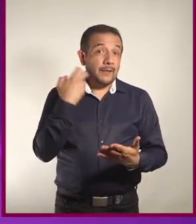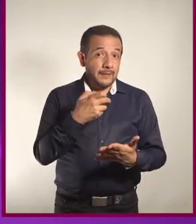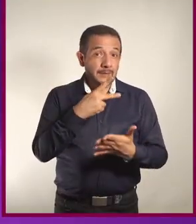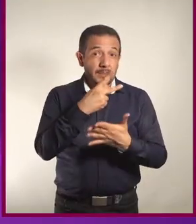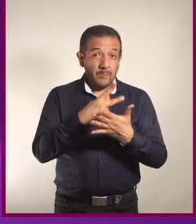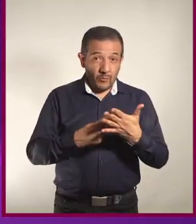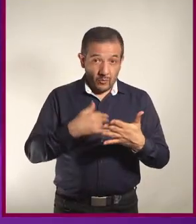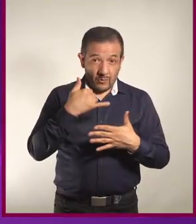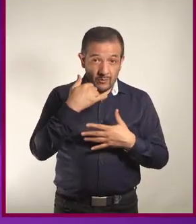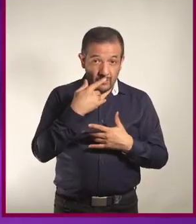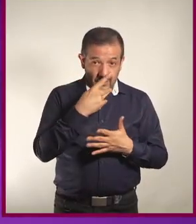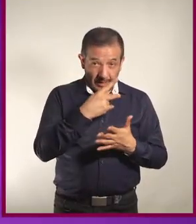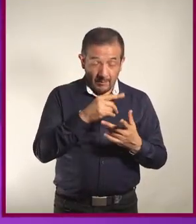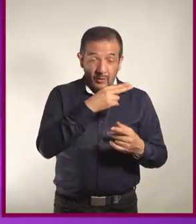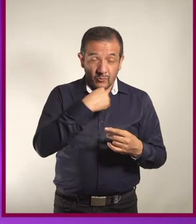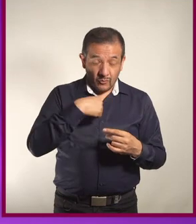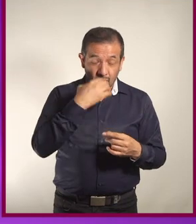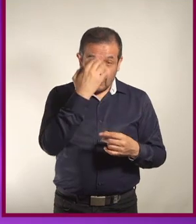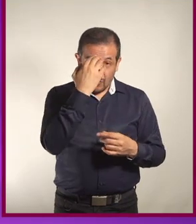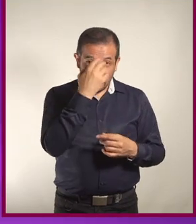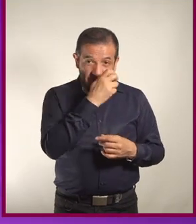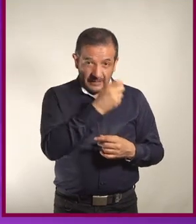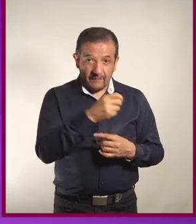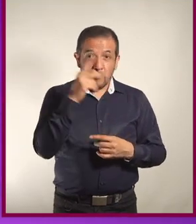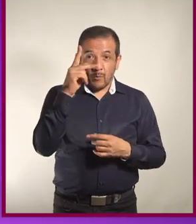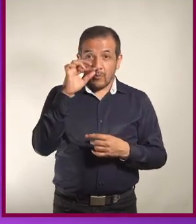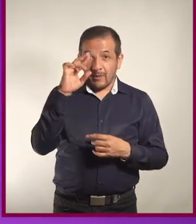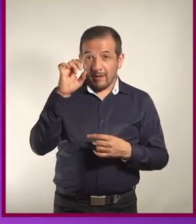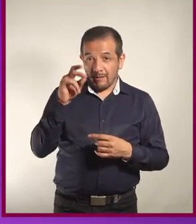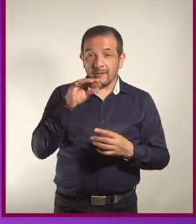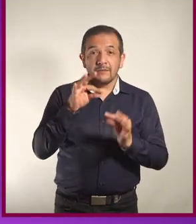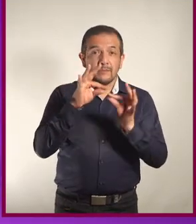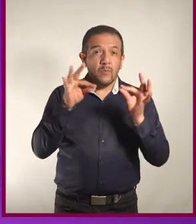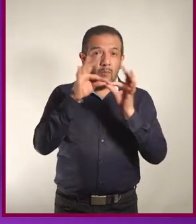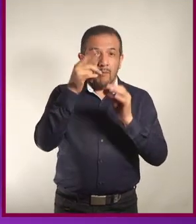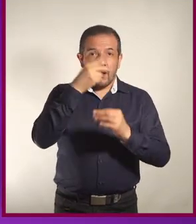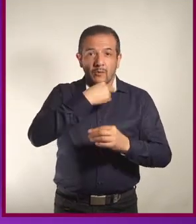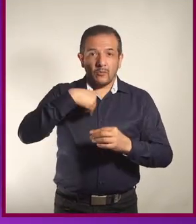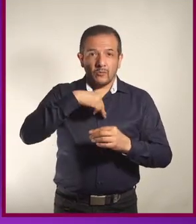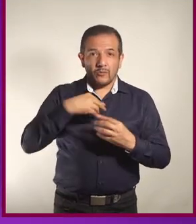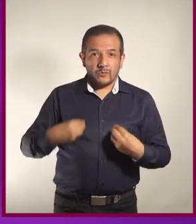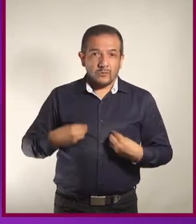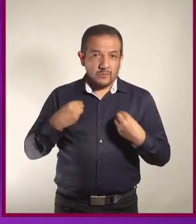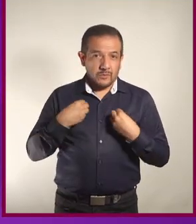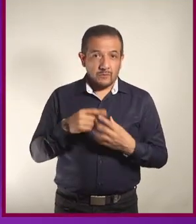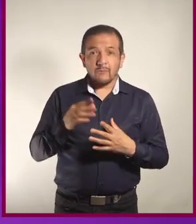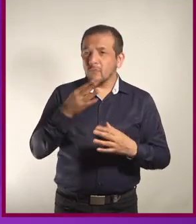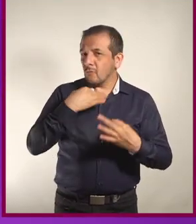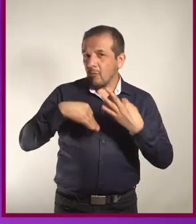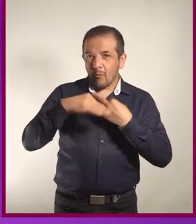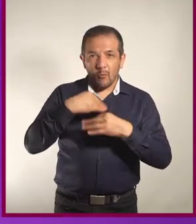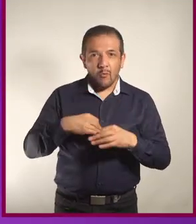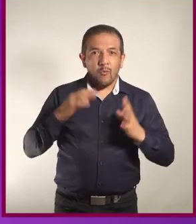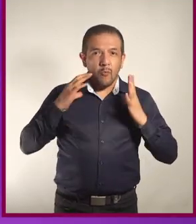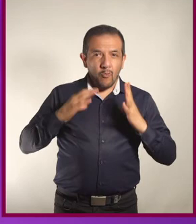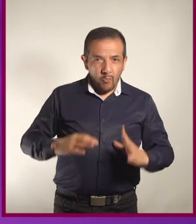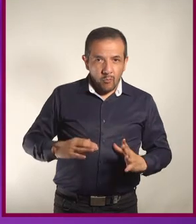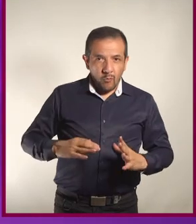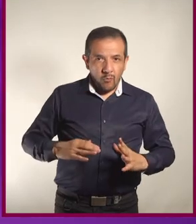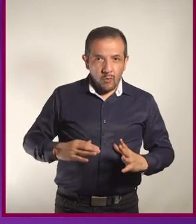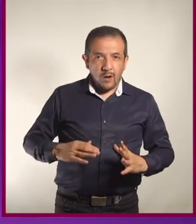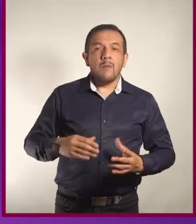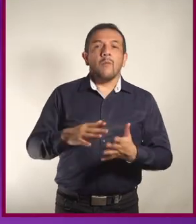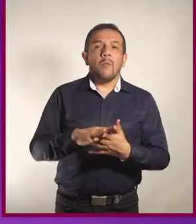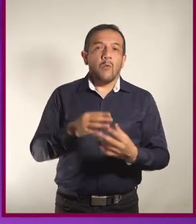En este programa conocimos qué son las proteínas y su papel esencial para nuestra vida. Todas las actividades biológicas de los